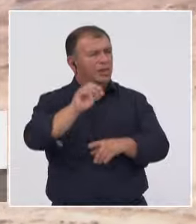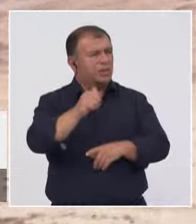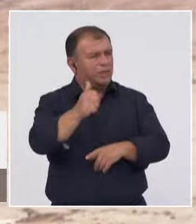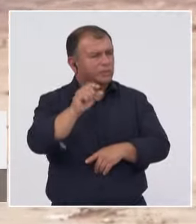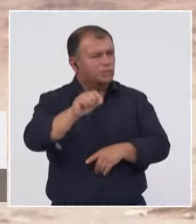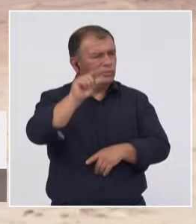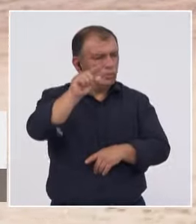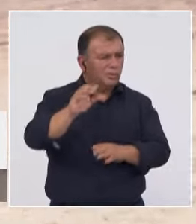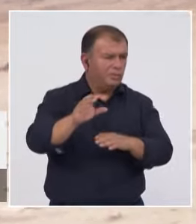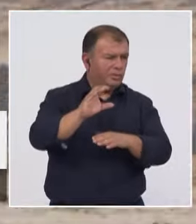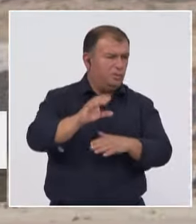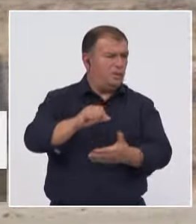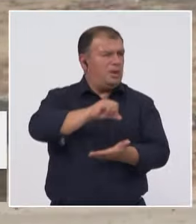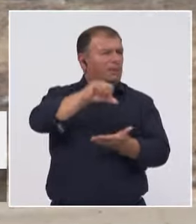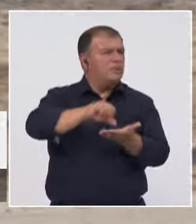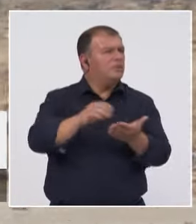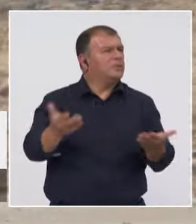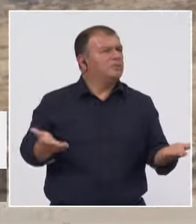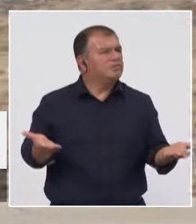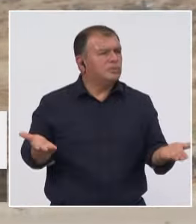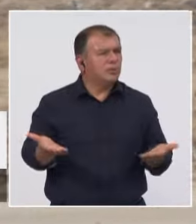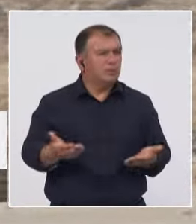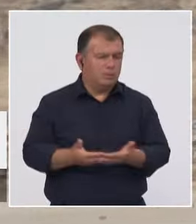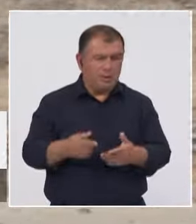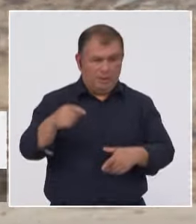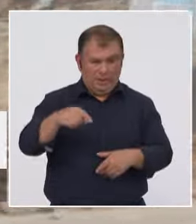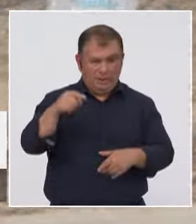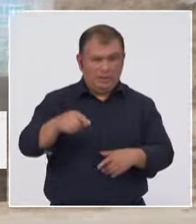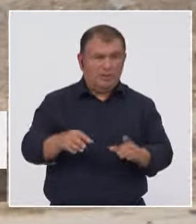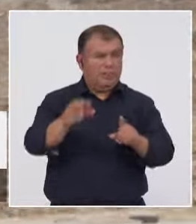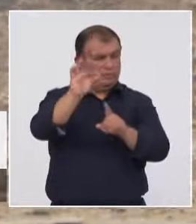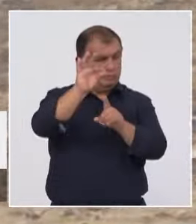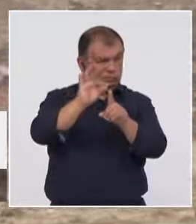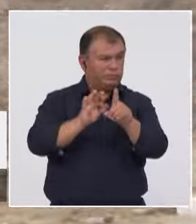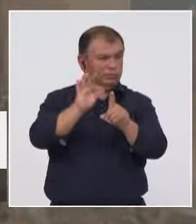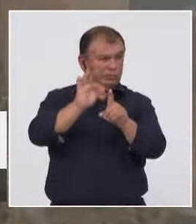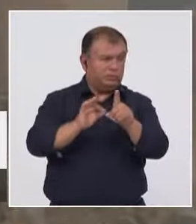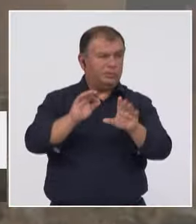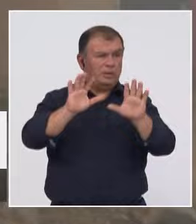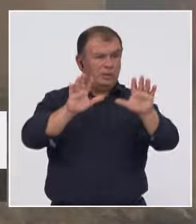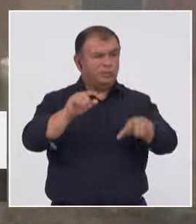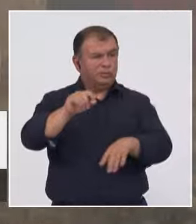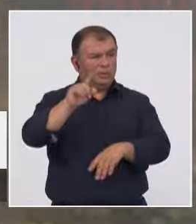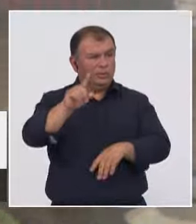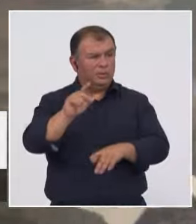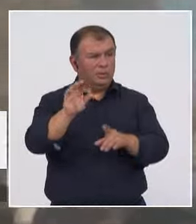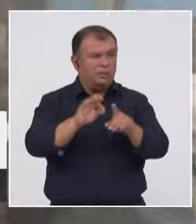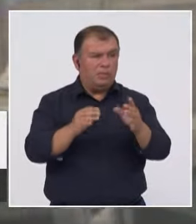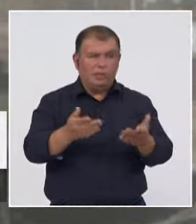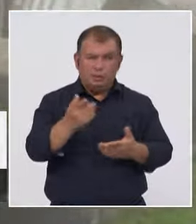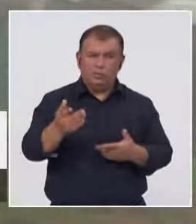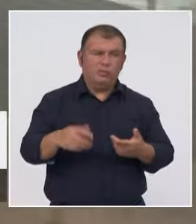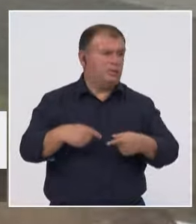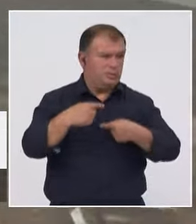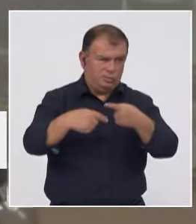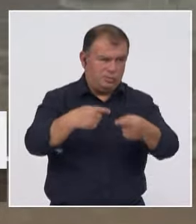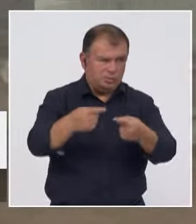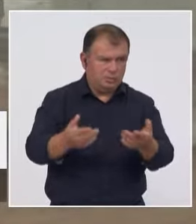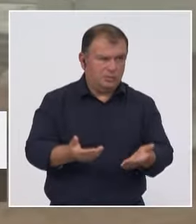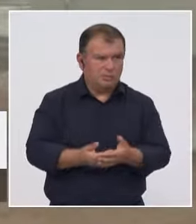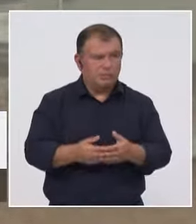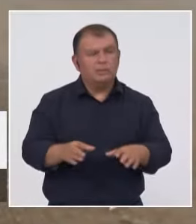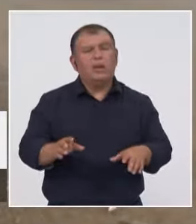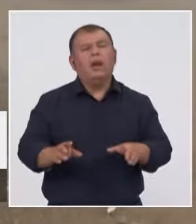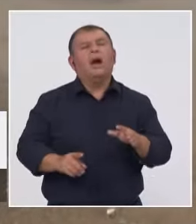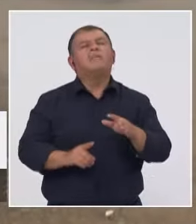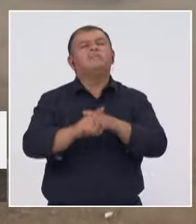10.1 grados en la capital, ¿hasta cuándo va a seguir? Bueno, esta temperatura de 10.1 grados no es sucesivo, ¿no? Se